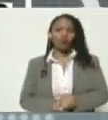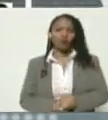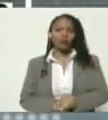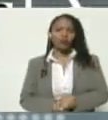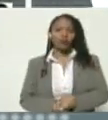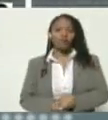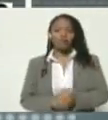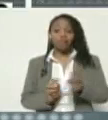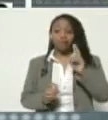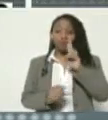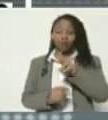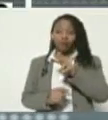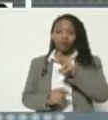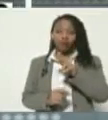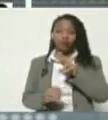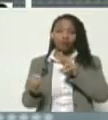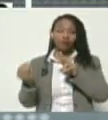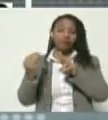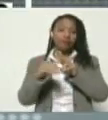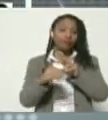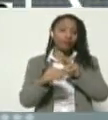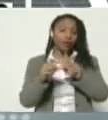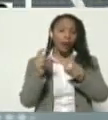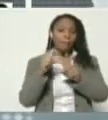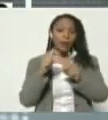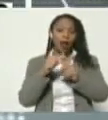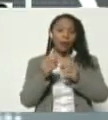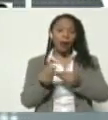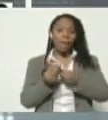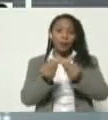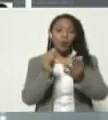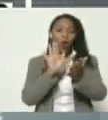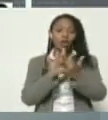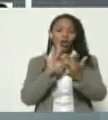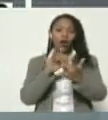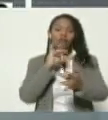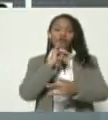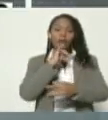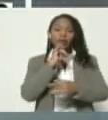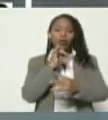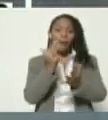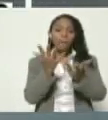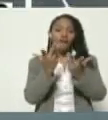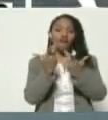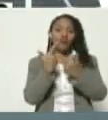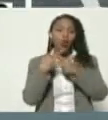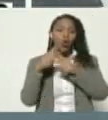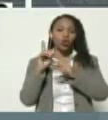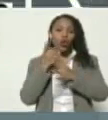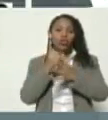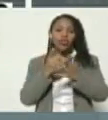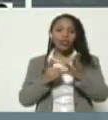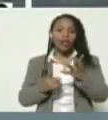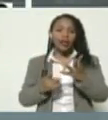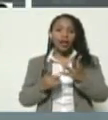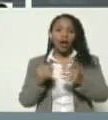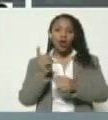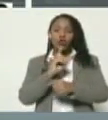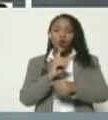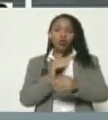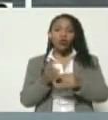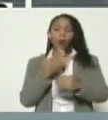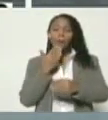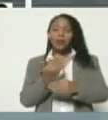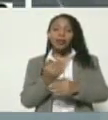paso la palabra para que nos informe, pues. Otros detalles. No te voy a